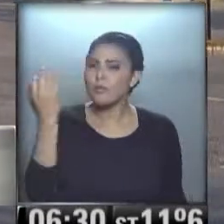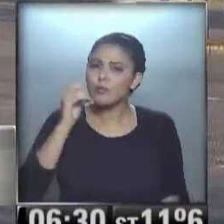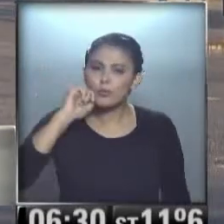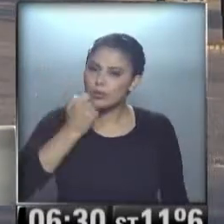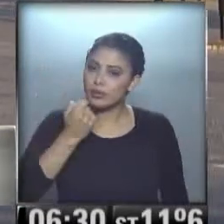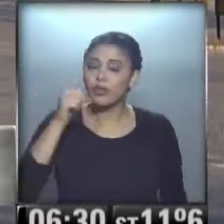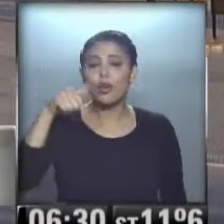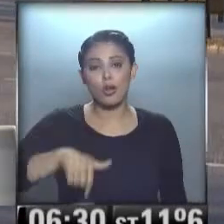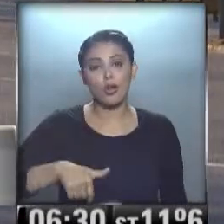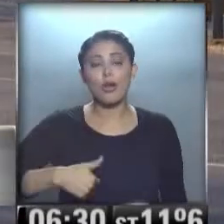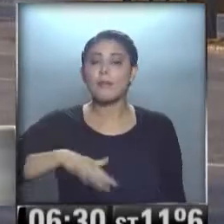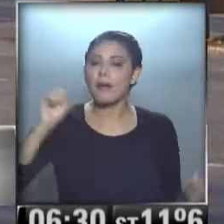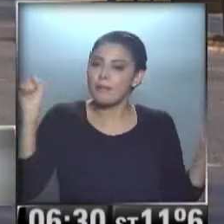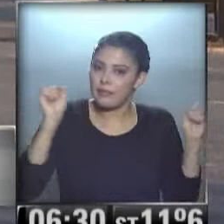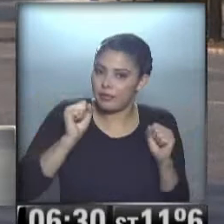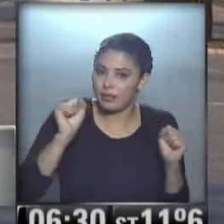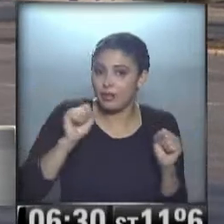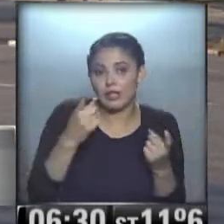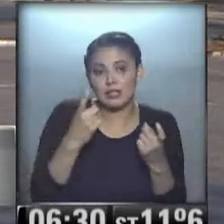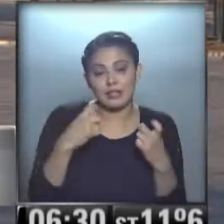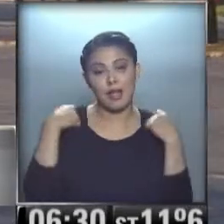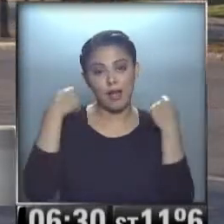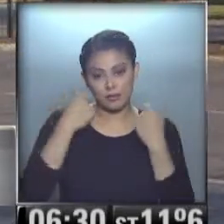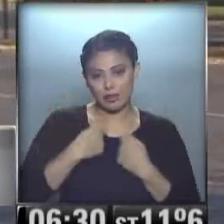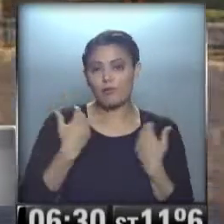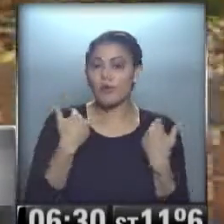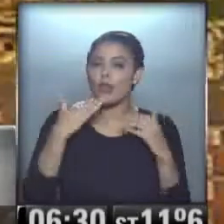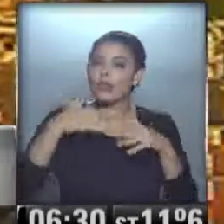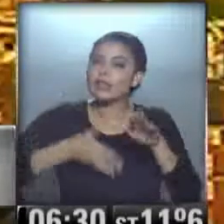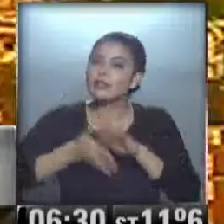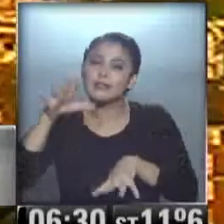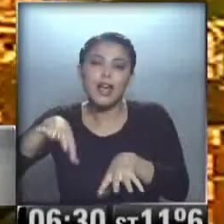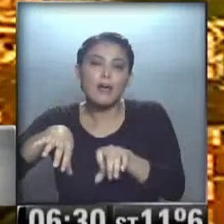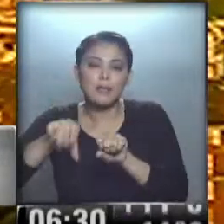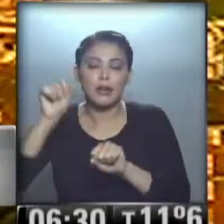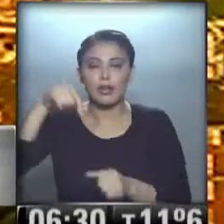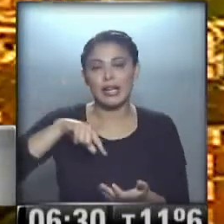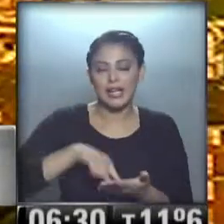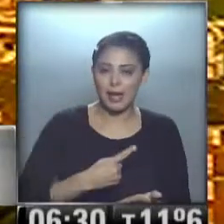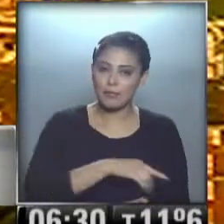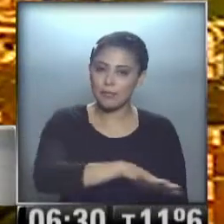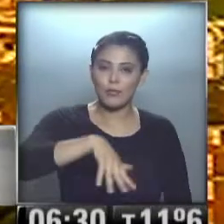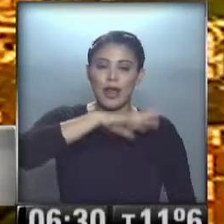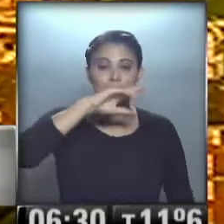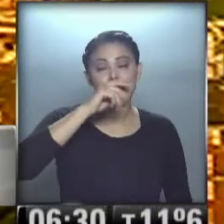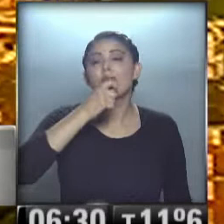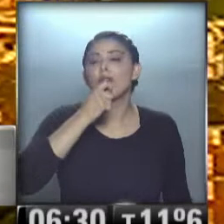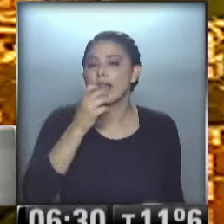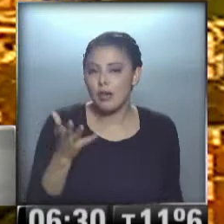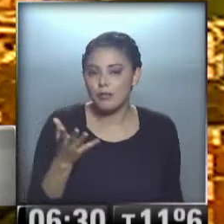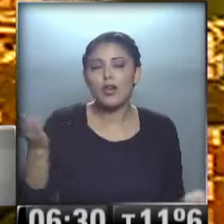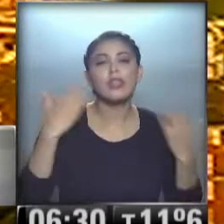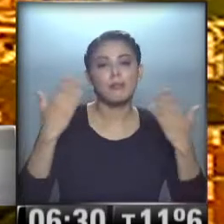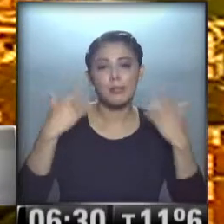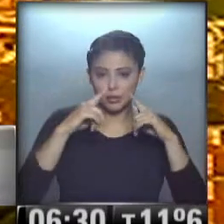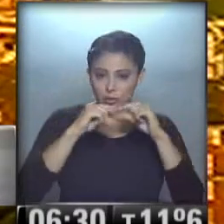pero hoy bastante más fresca. Hace falta un abriguito para salir temprano. En la ciudad de La Plata, por ejemplo, la temperatura en